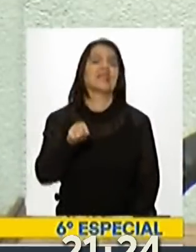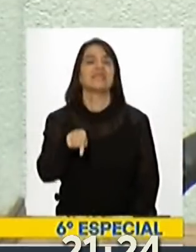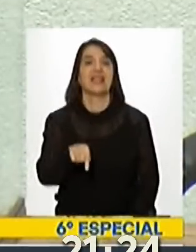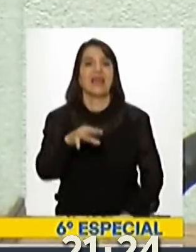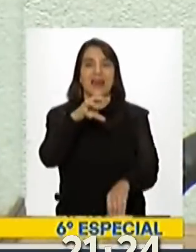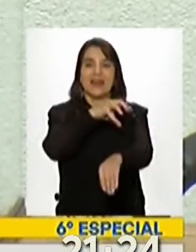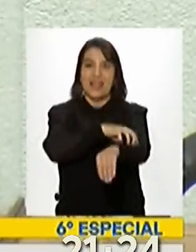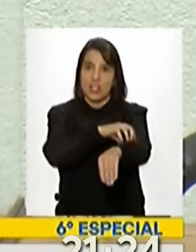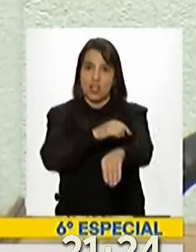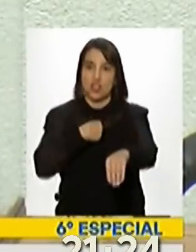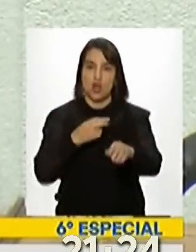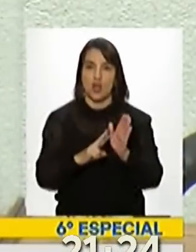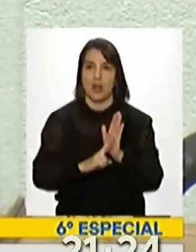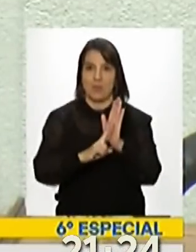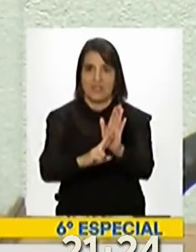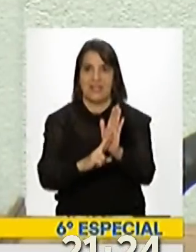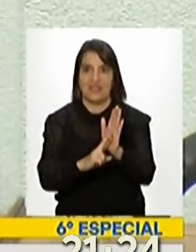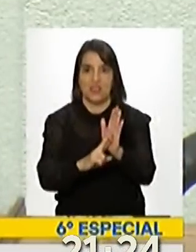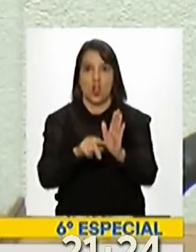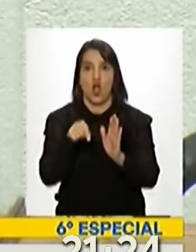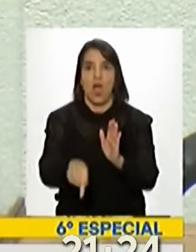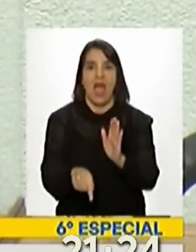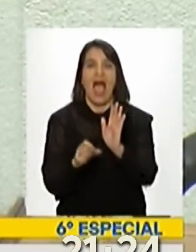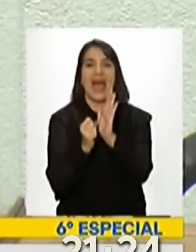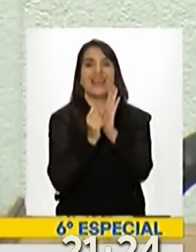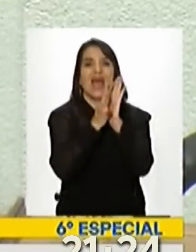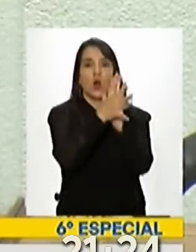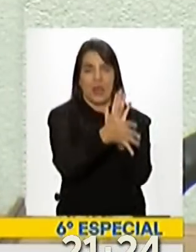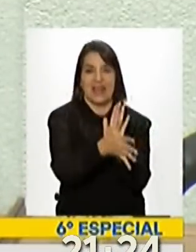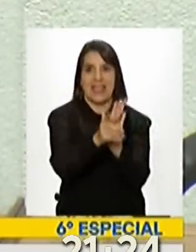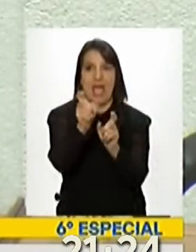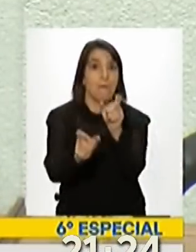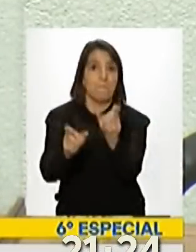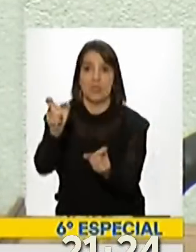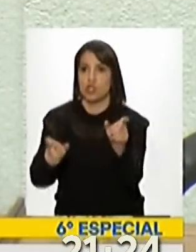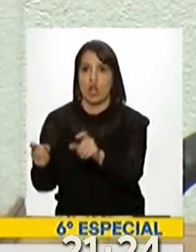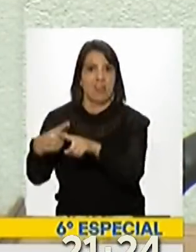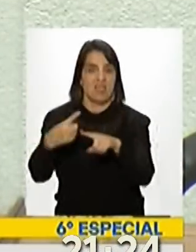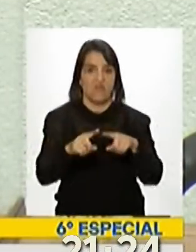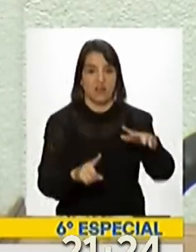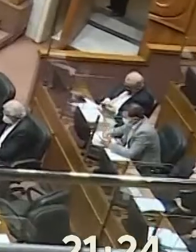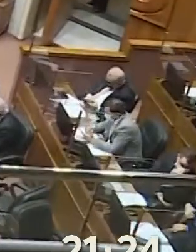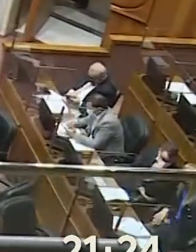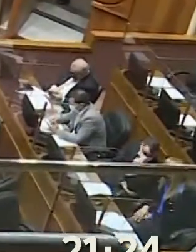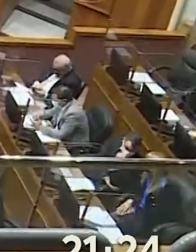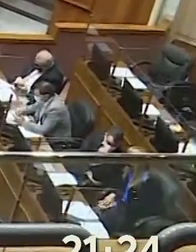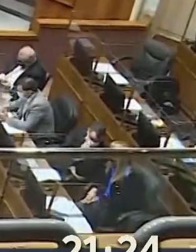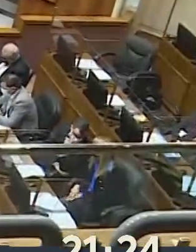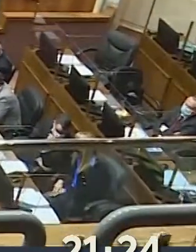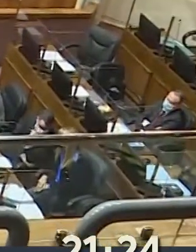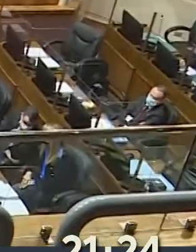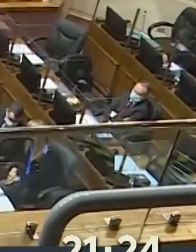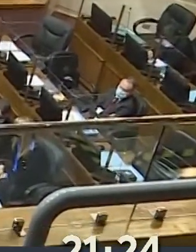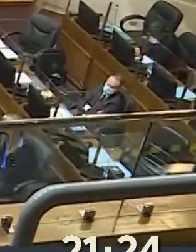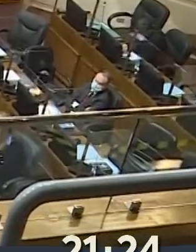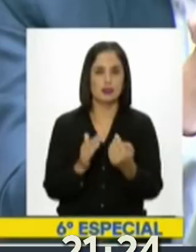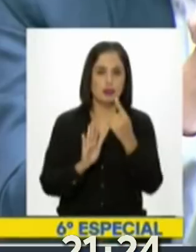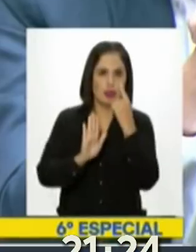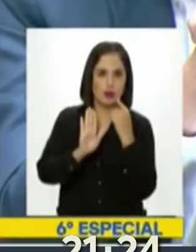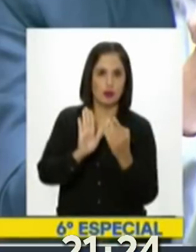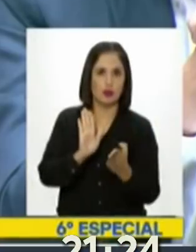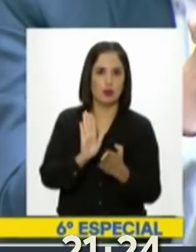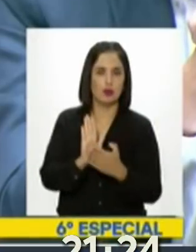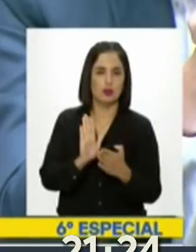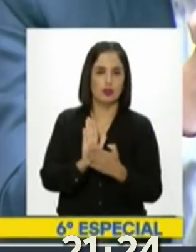se llama Araucanía y viven araucanos de distintos orígenes, mapuches y no mapuches. No se llama Hualmapu. ¿Y el balance tras la sesión?